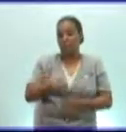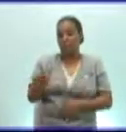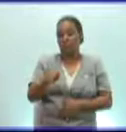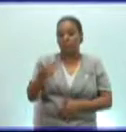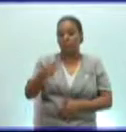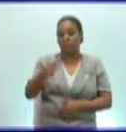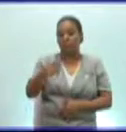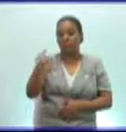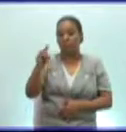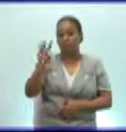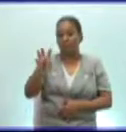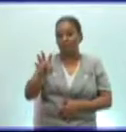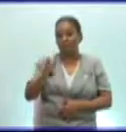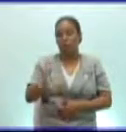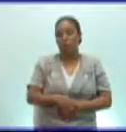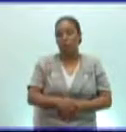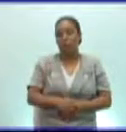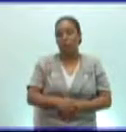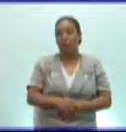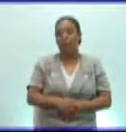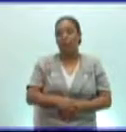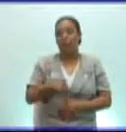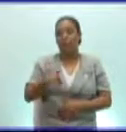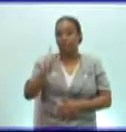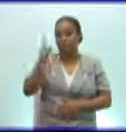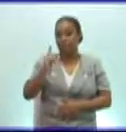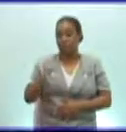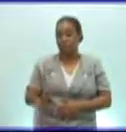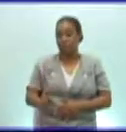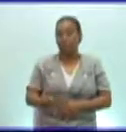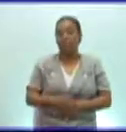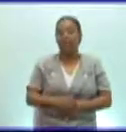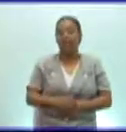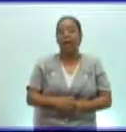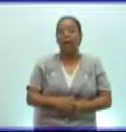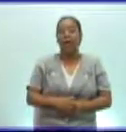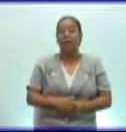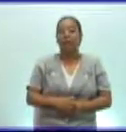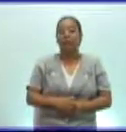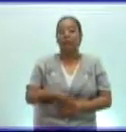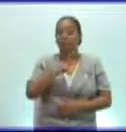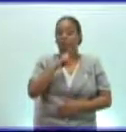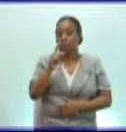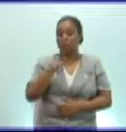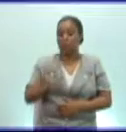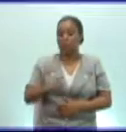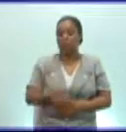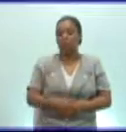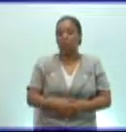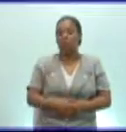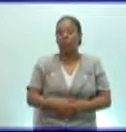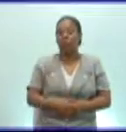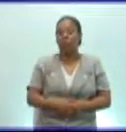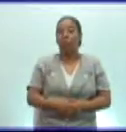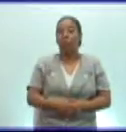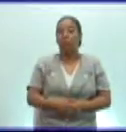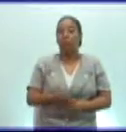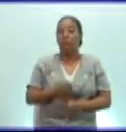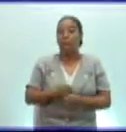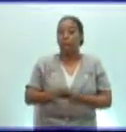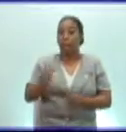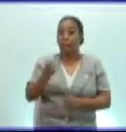Pues este es el dato que tenemos aquí, tenemos este otro dato, esta es la incógnita, Aplicando esta